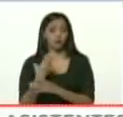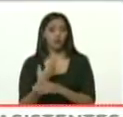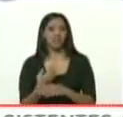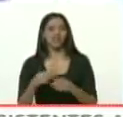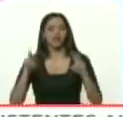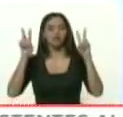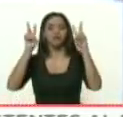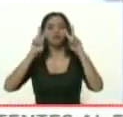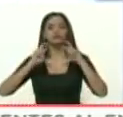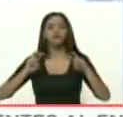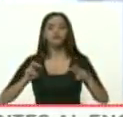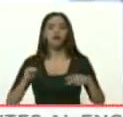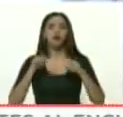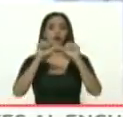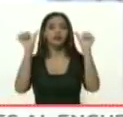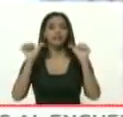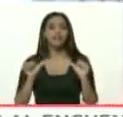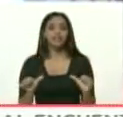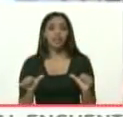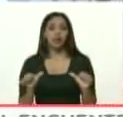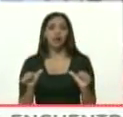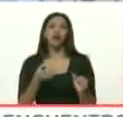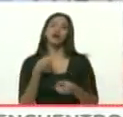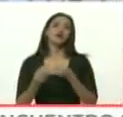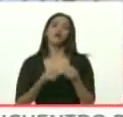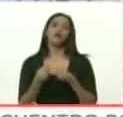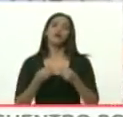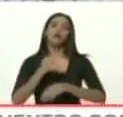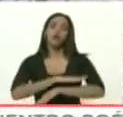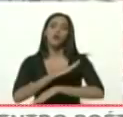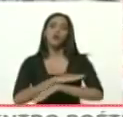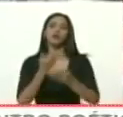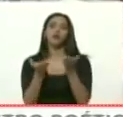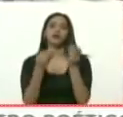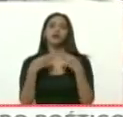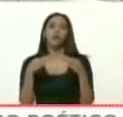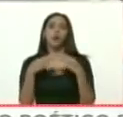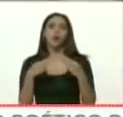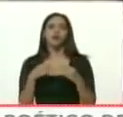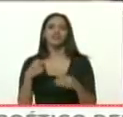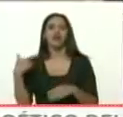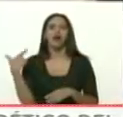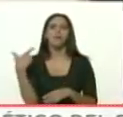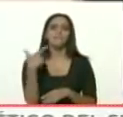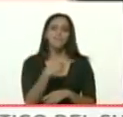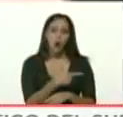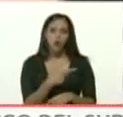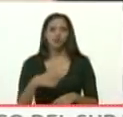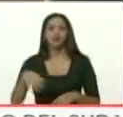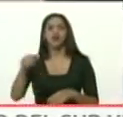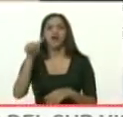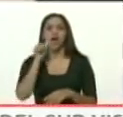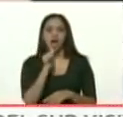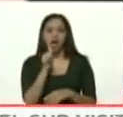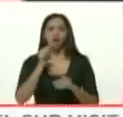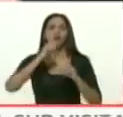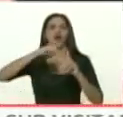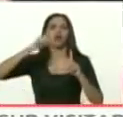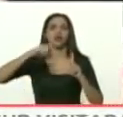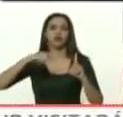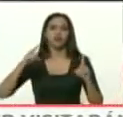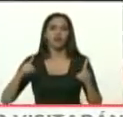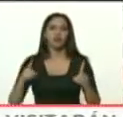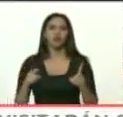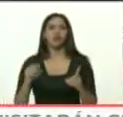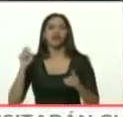monitoreando con un sistema de alerta temprana cómo se comportan los servicios públicos: transporte, agua, electricidad,